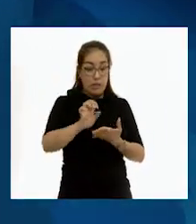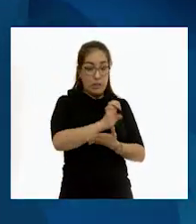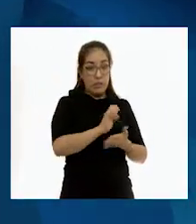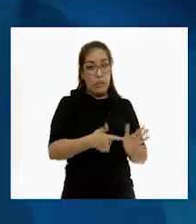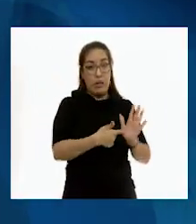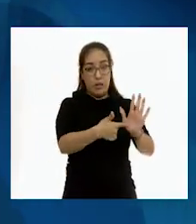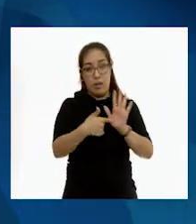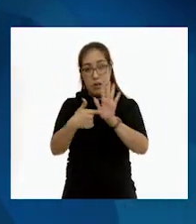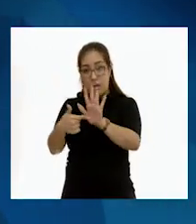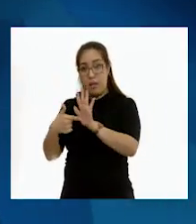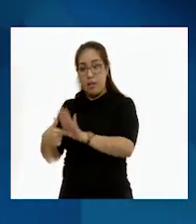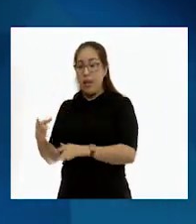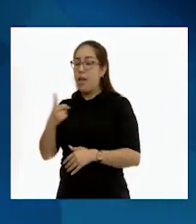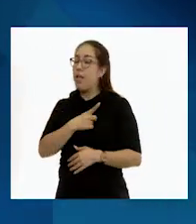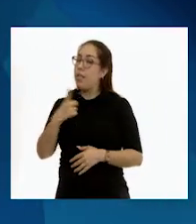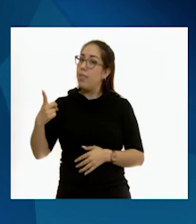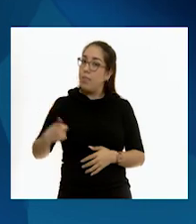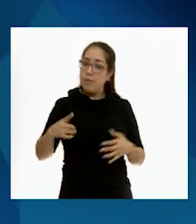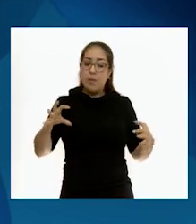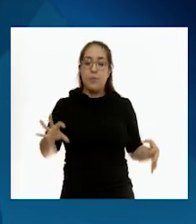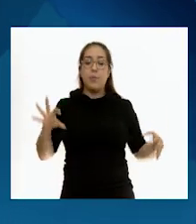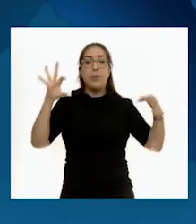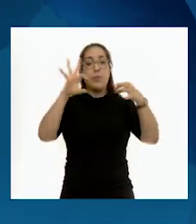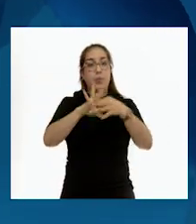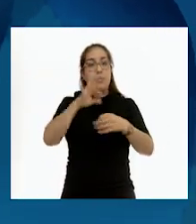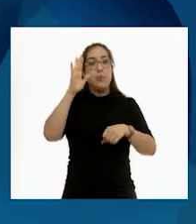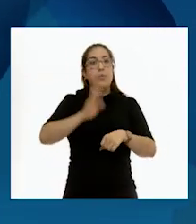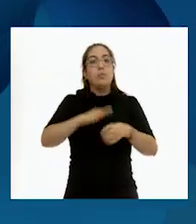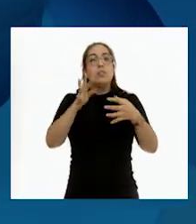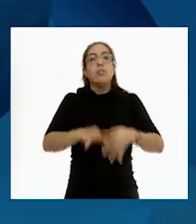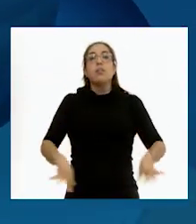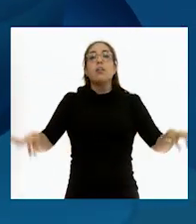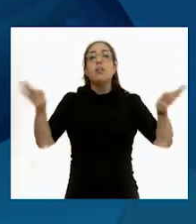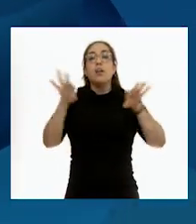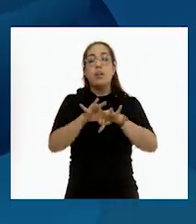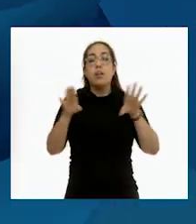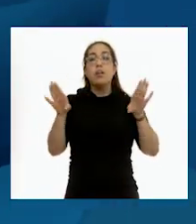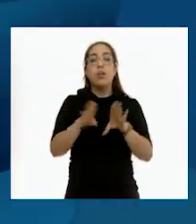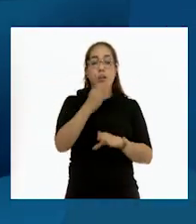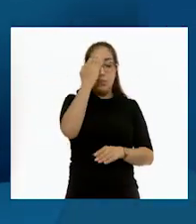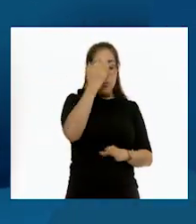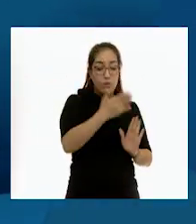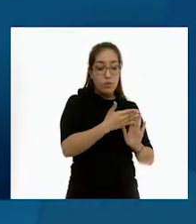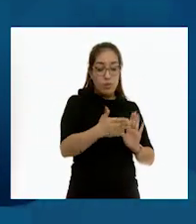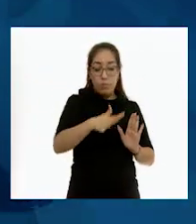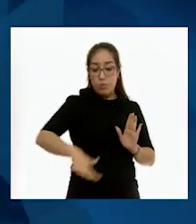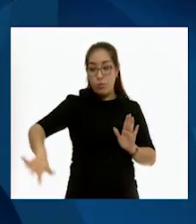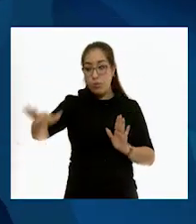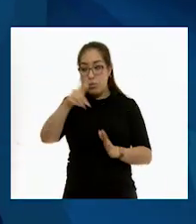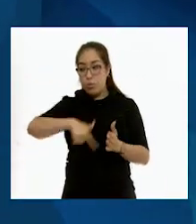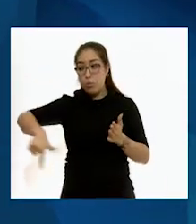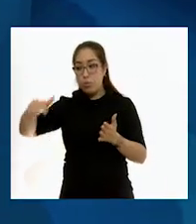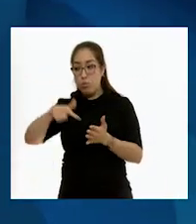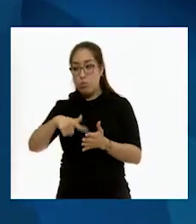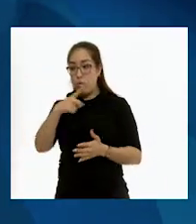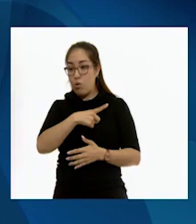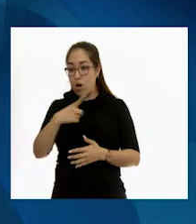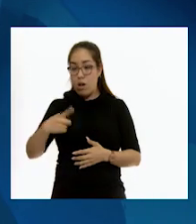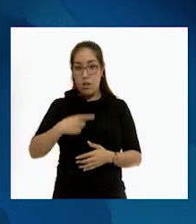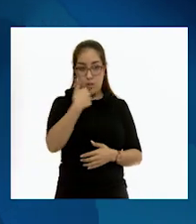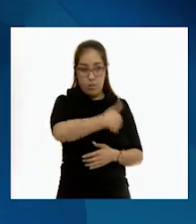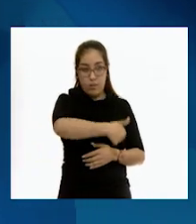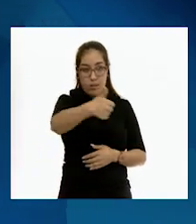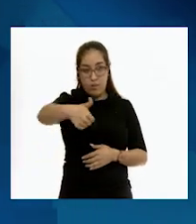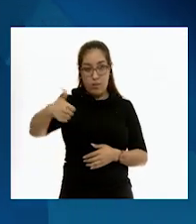representar debe estar de acuerdo, en la medida de lo posible, con el tiempo y el espacio en que se desarrollan las distintas acciones